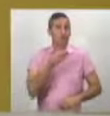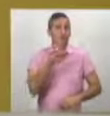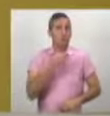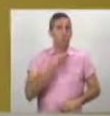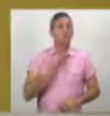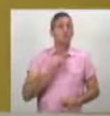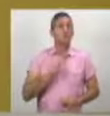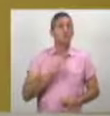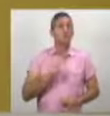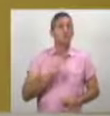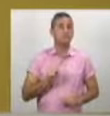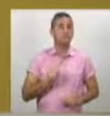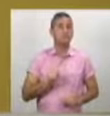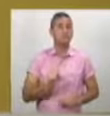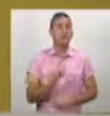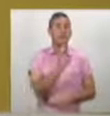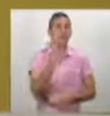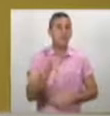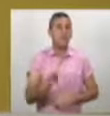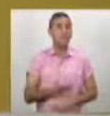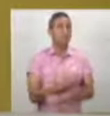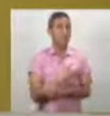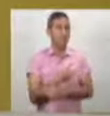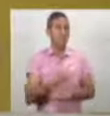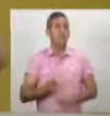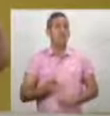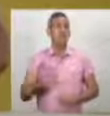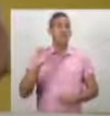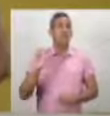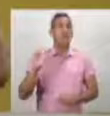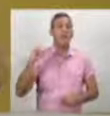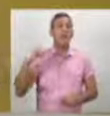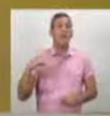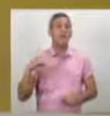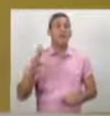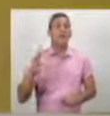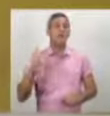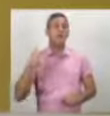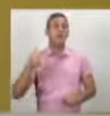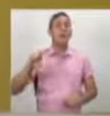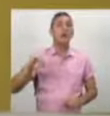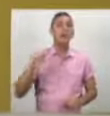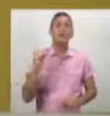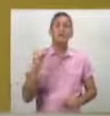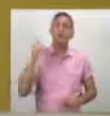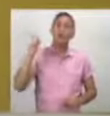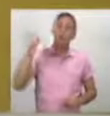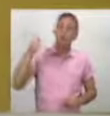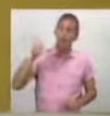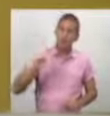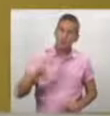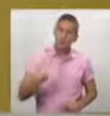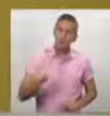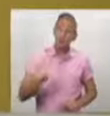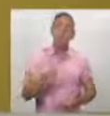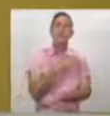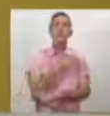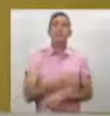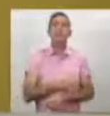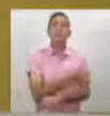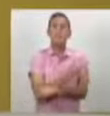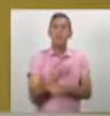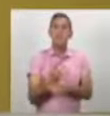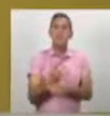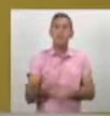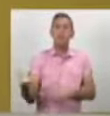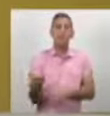la célula vegetal, eucariota vegetal, los encontramos en el citoplasma y son únicos de este